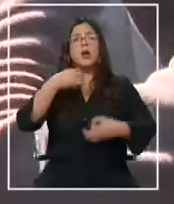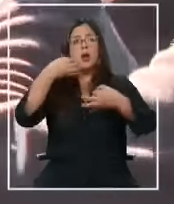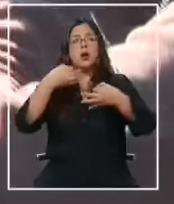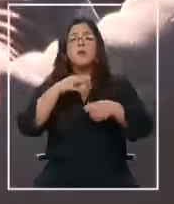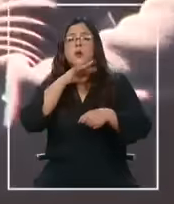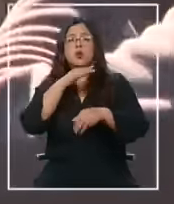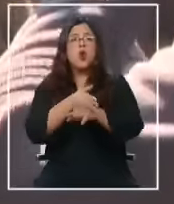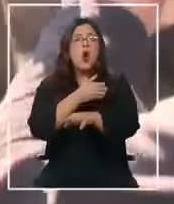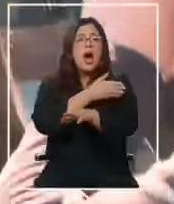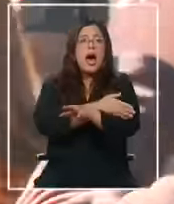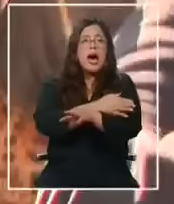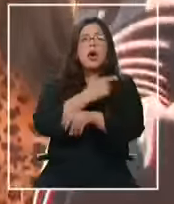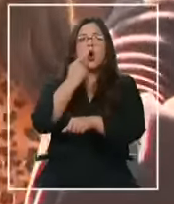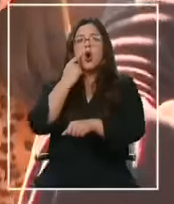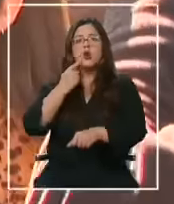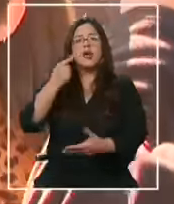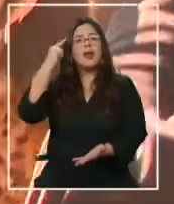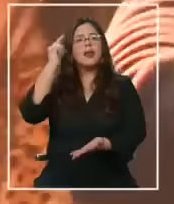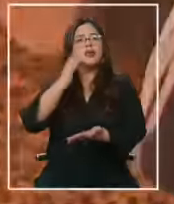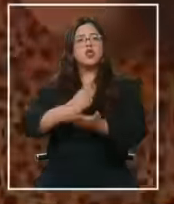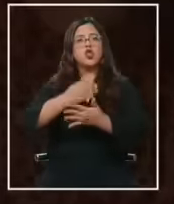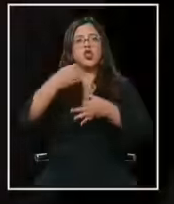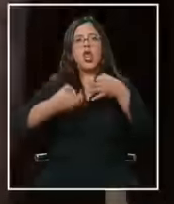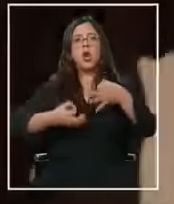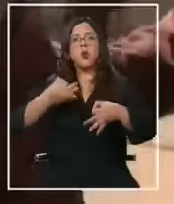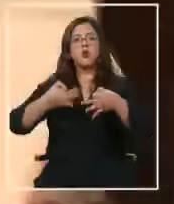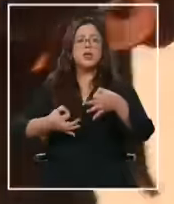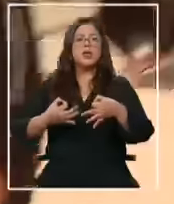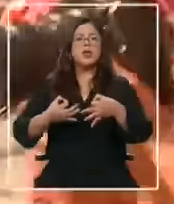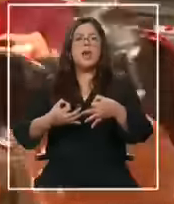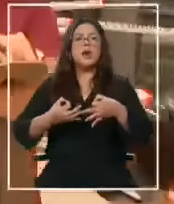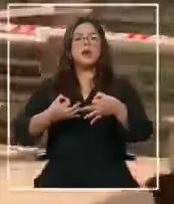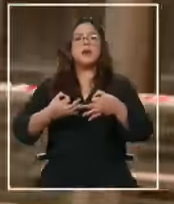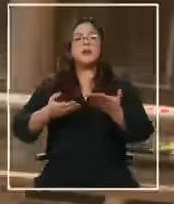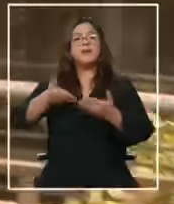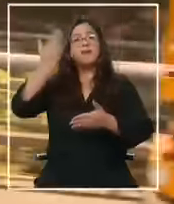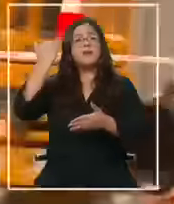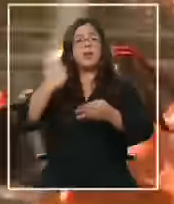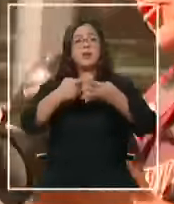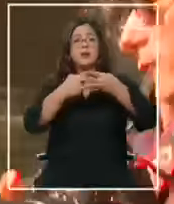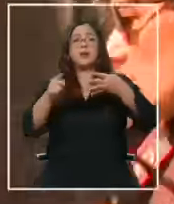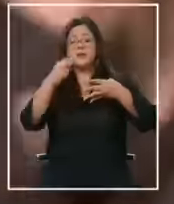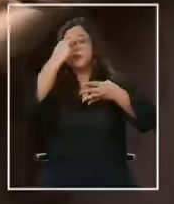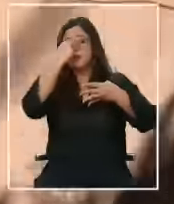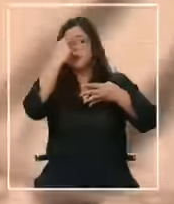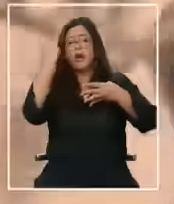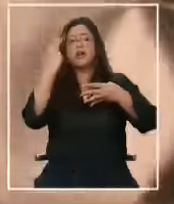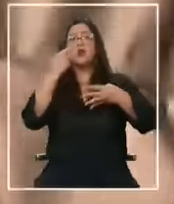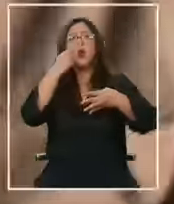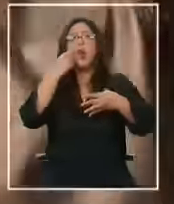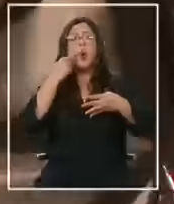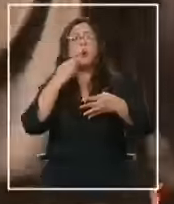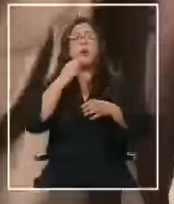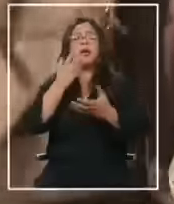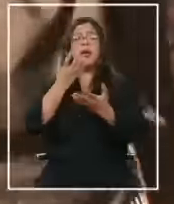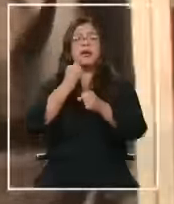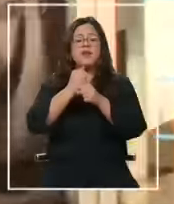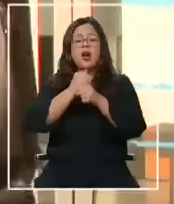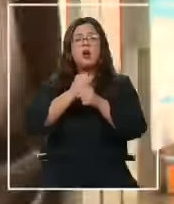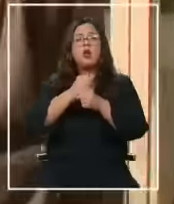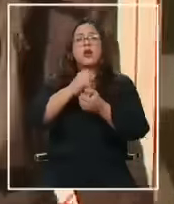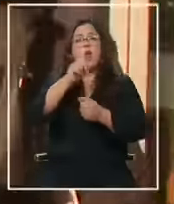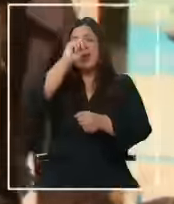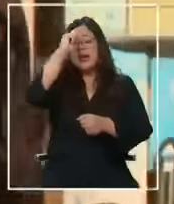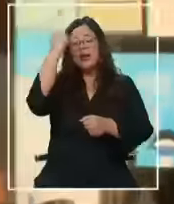solo minutos antes de conocer el veredicto de la justicia. Desde principios de marzo, el oncólogo que trabajó durante años en la clínica Las